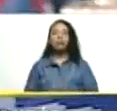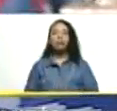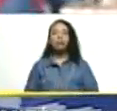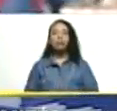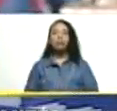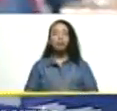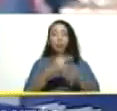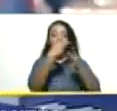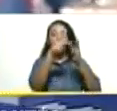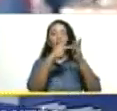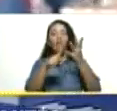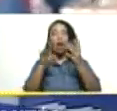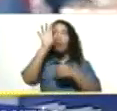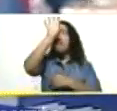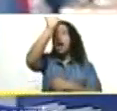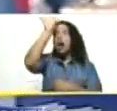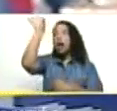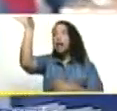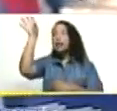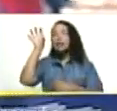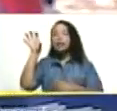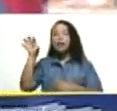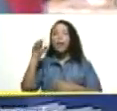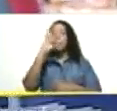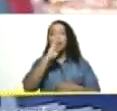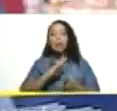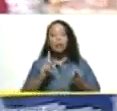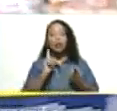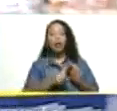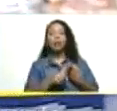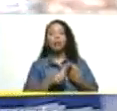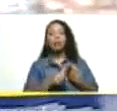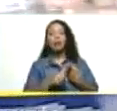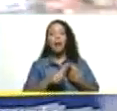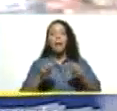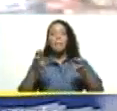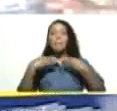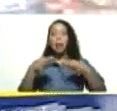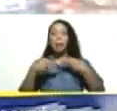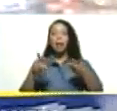en varios países, Brasil, Panamá,